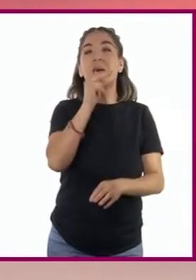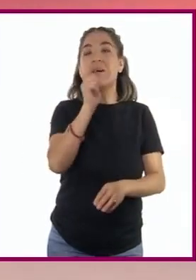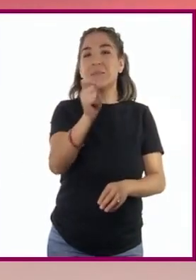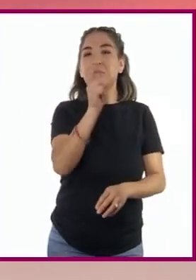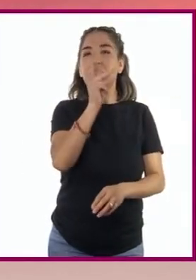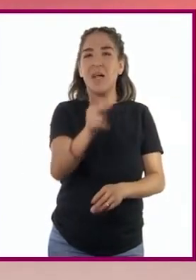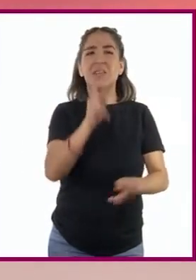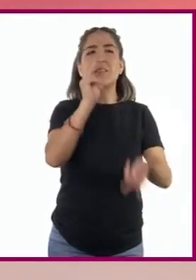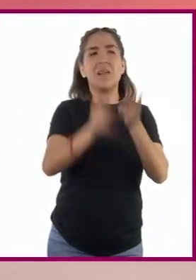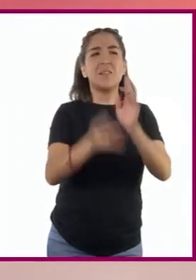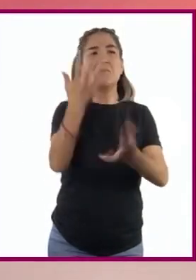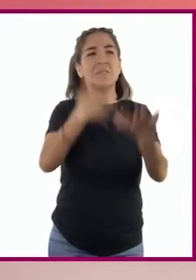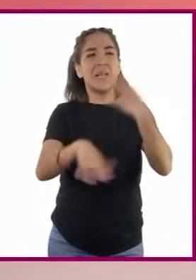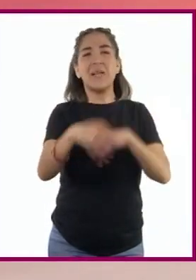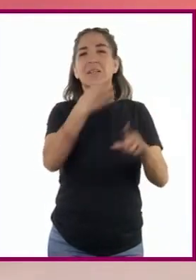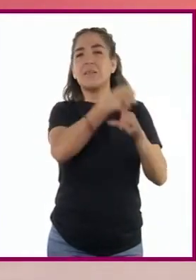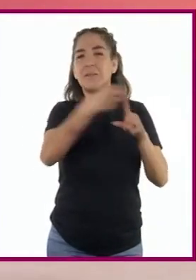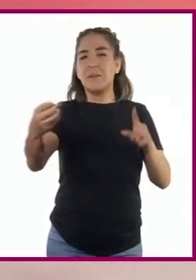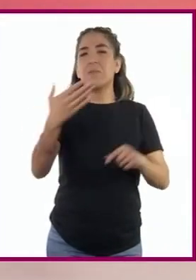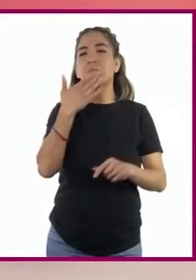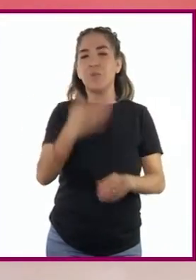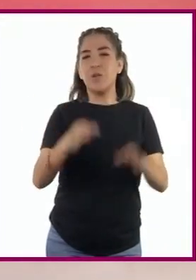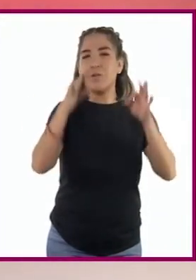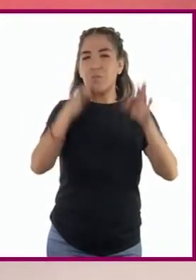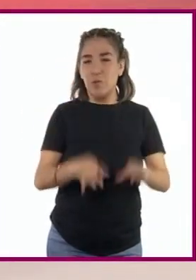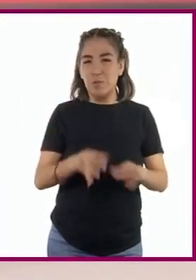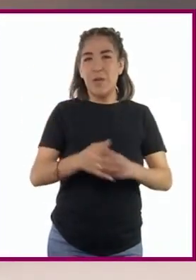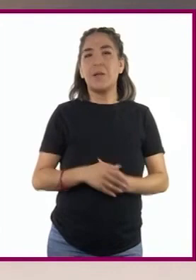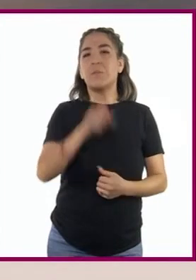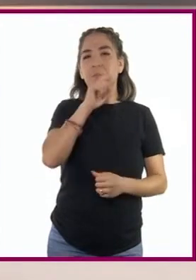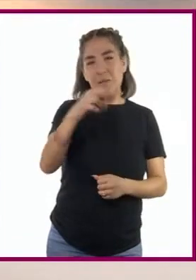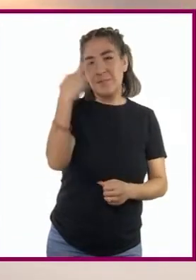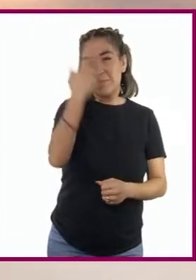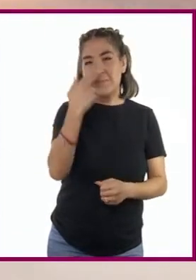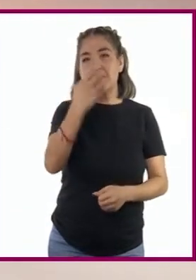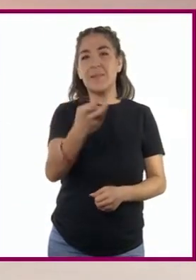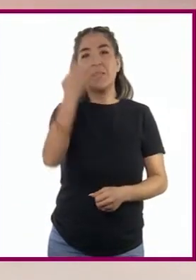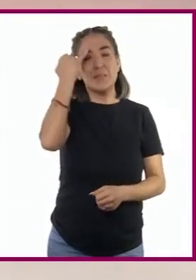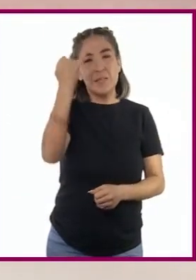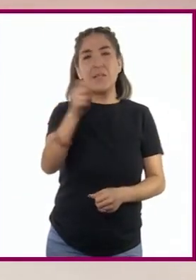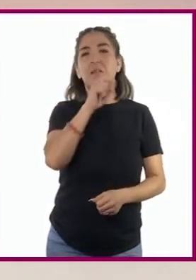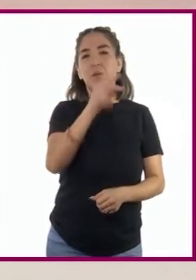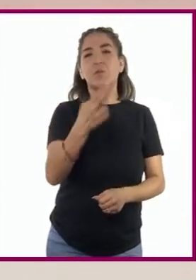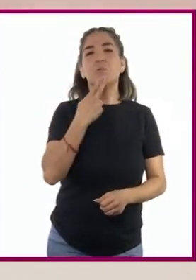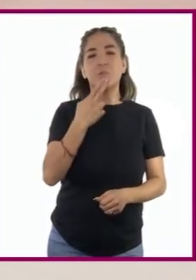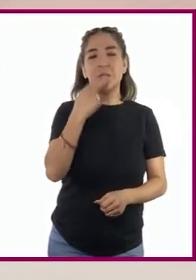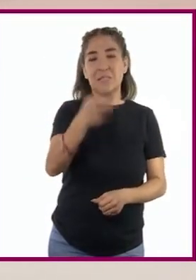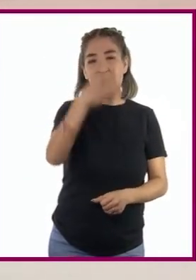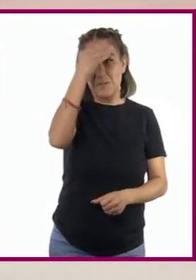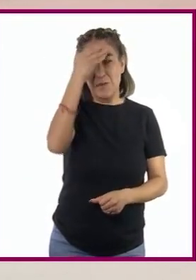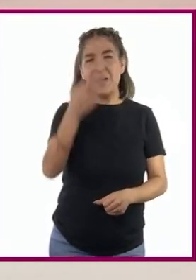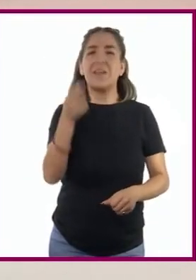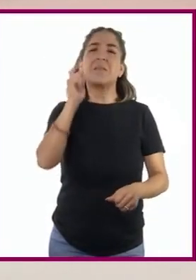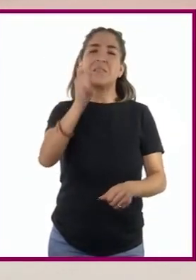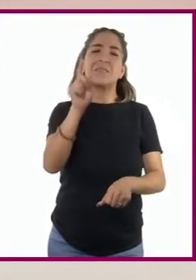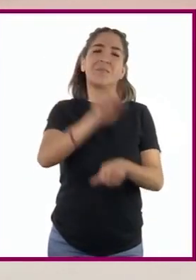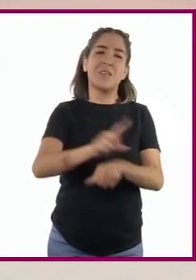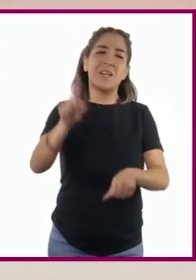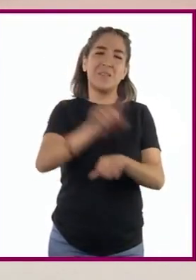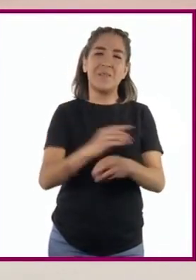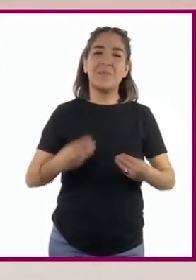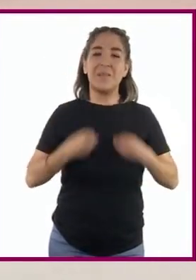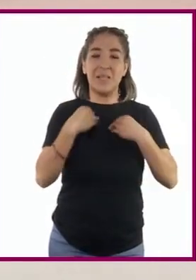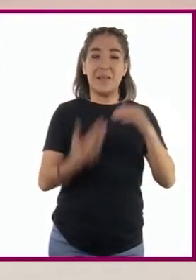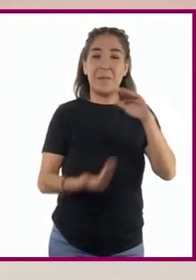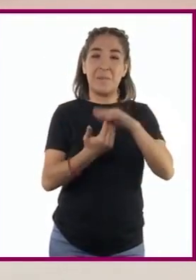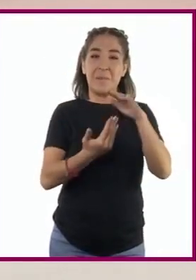lo cotidiano a un lenguaje formal, a organizar mejor las ideas y a utilizar lo aprendido tanto en la vida cotidiana como en una